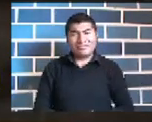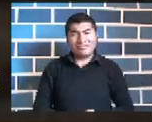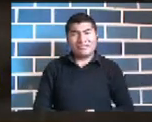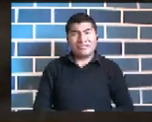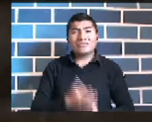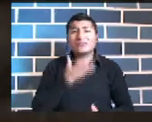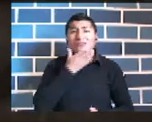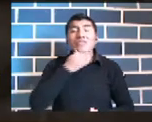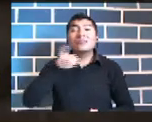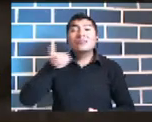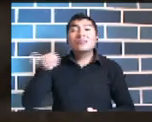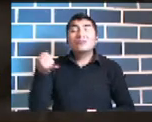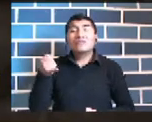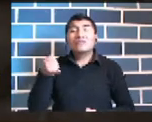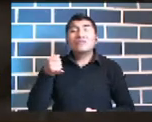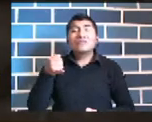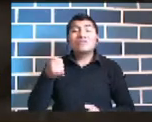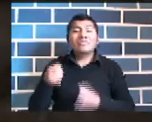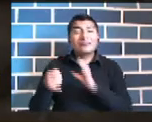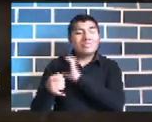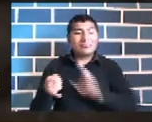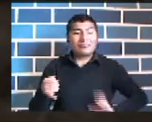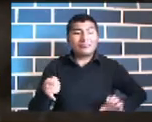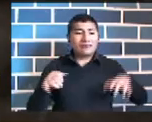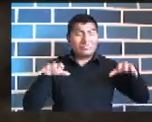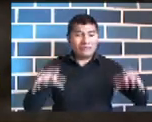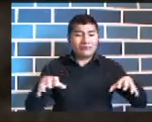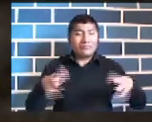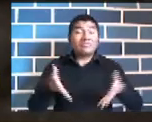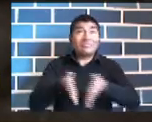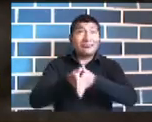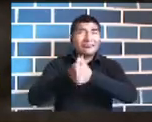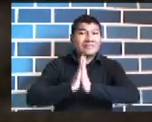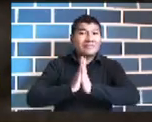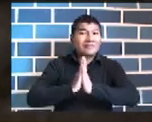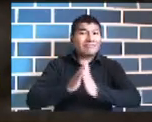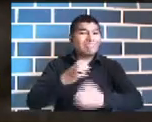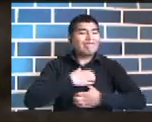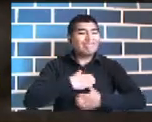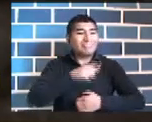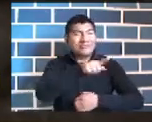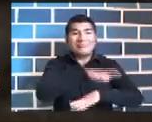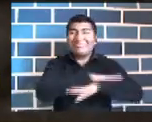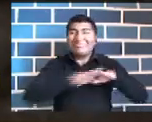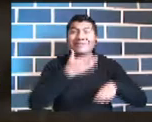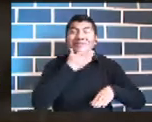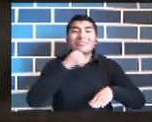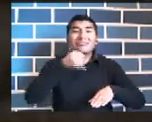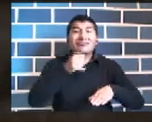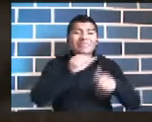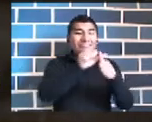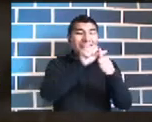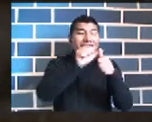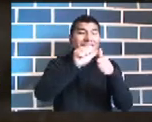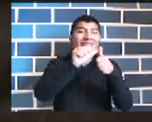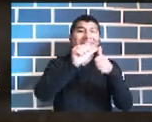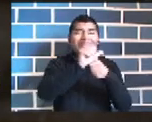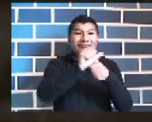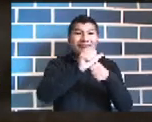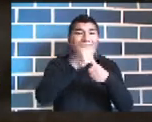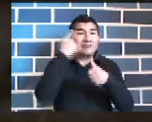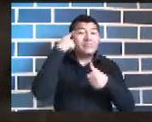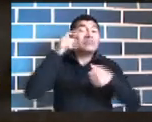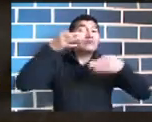Los judíos cristianos quieren exigir a los no judíos a que se circunciden para ser